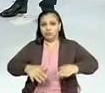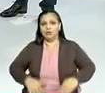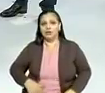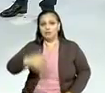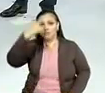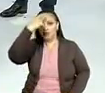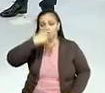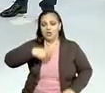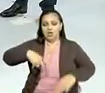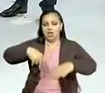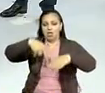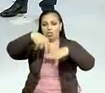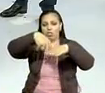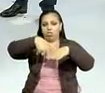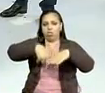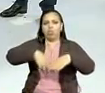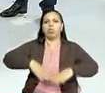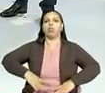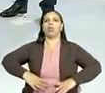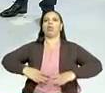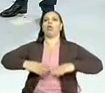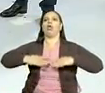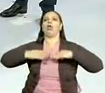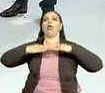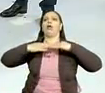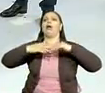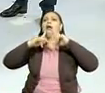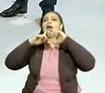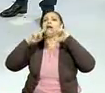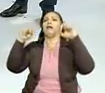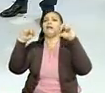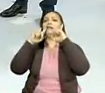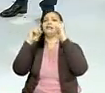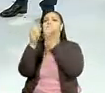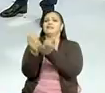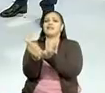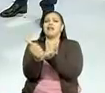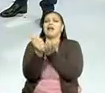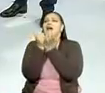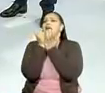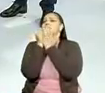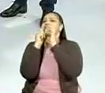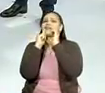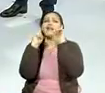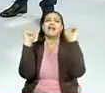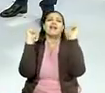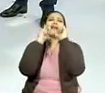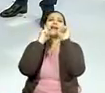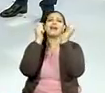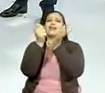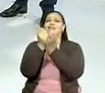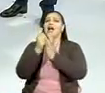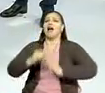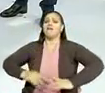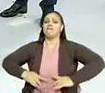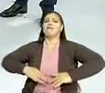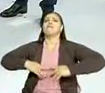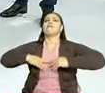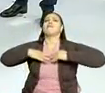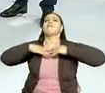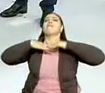de pescuezo. ¡Queremos ayuda! ¡Queremos ayuda, que estamos hundidos hasta